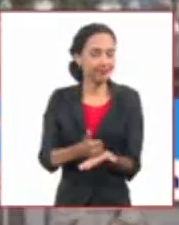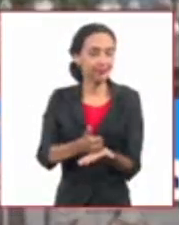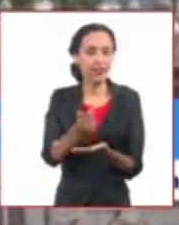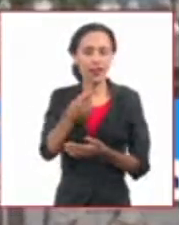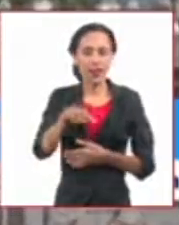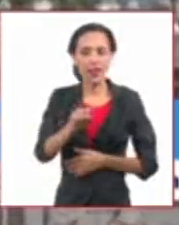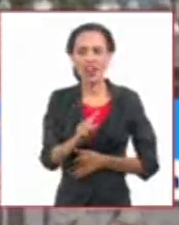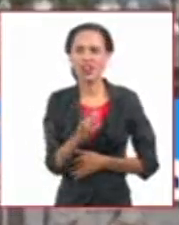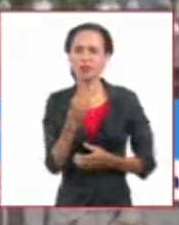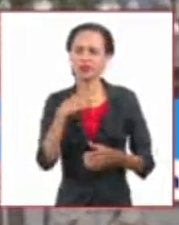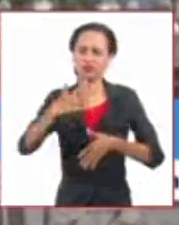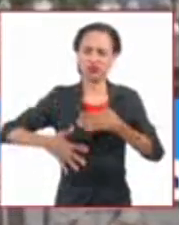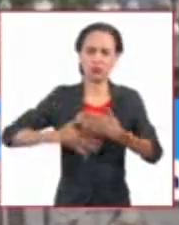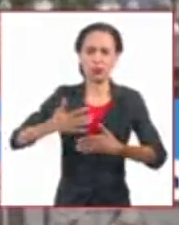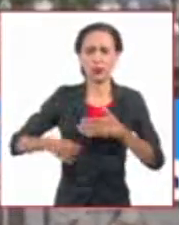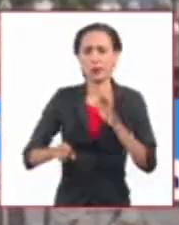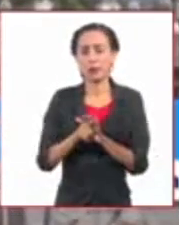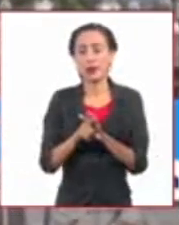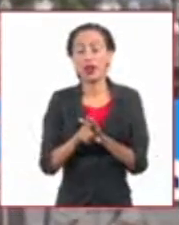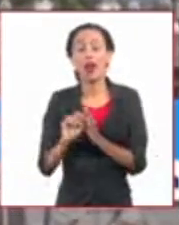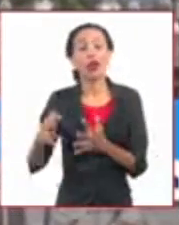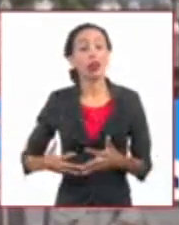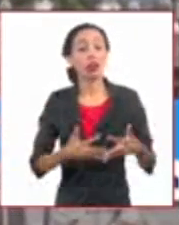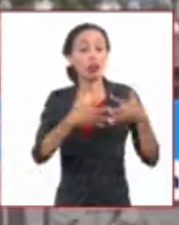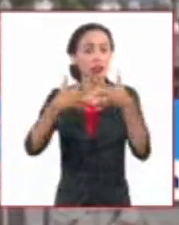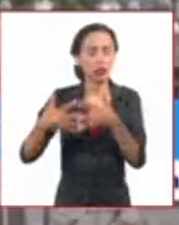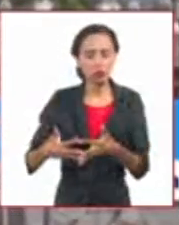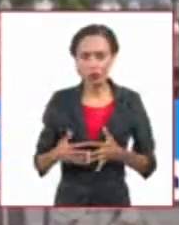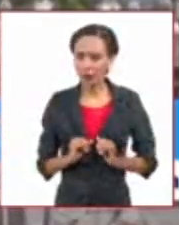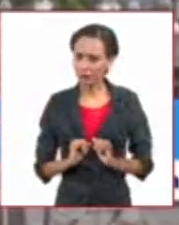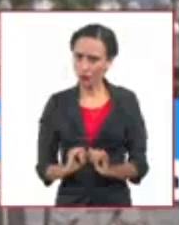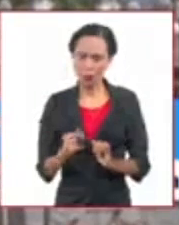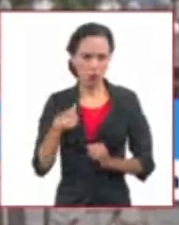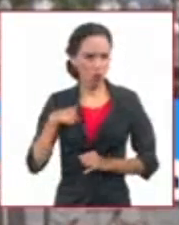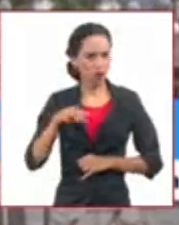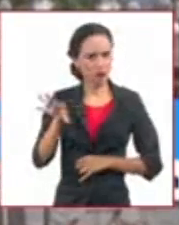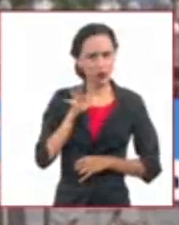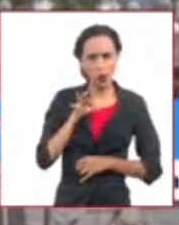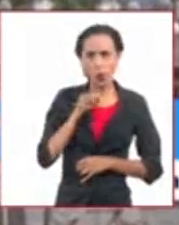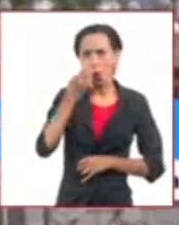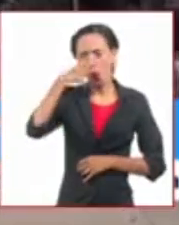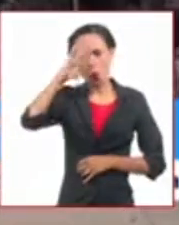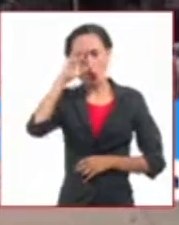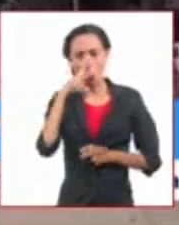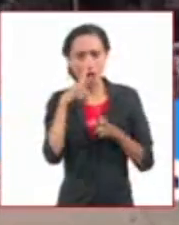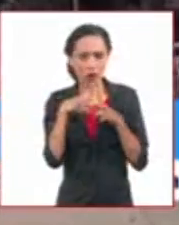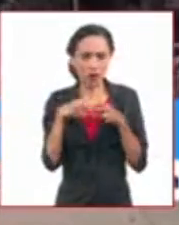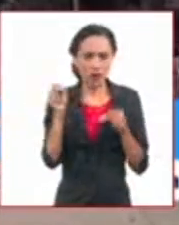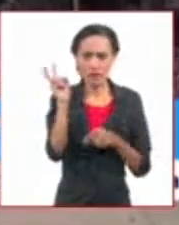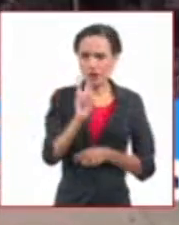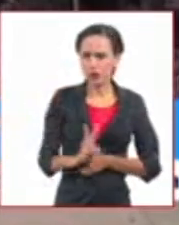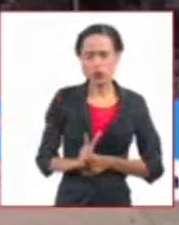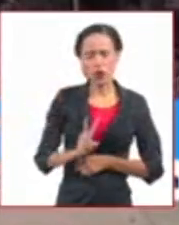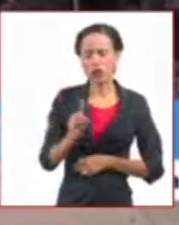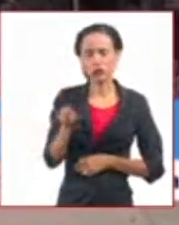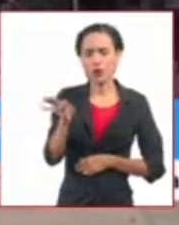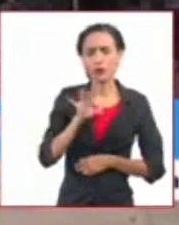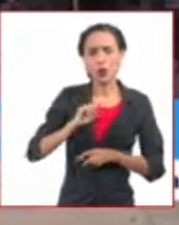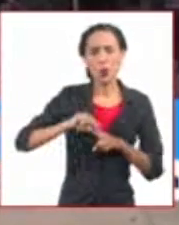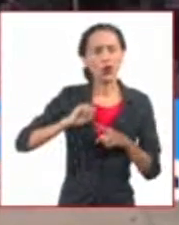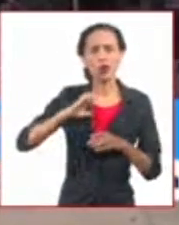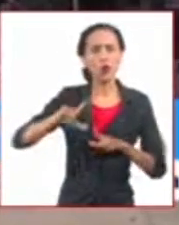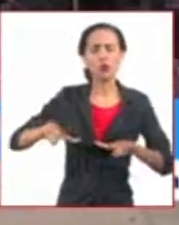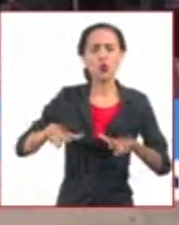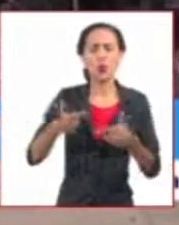turbulencias washington ha confirmado que no invitó a cuba nicaragua y venezuela por considerar que no cumplen con los estándares democráticos